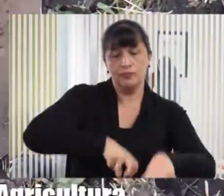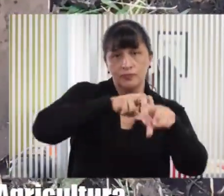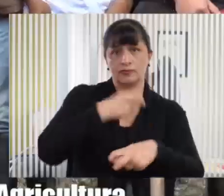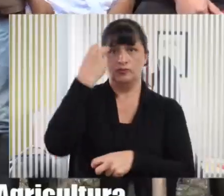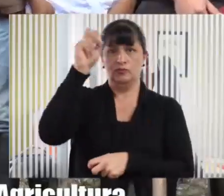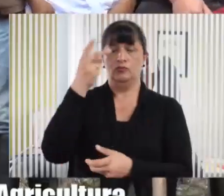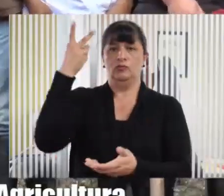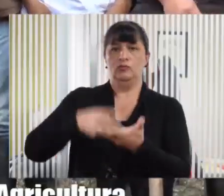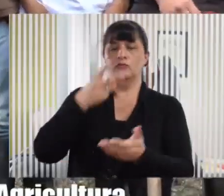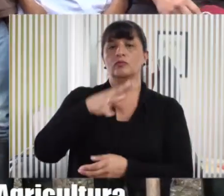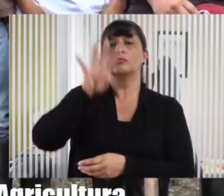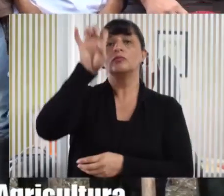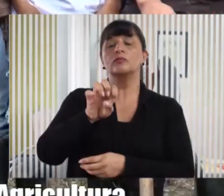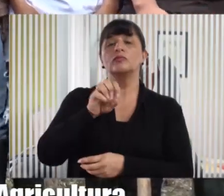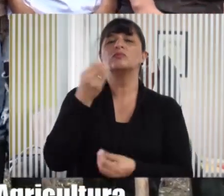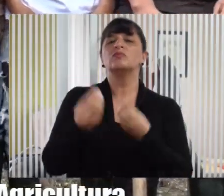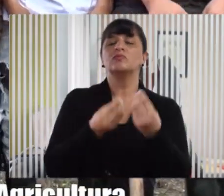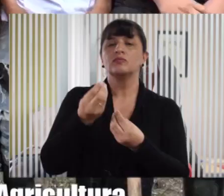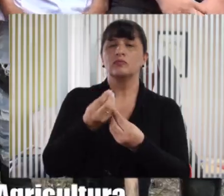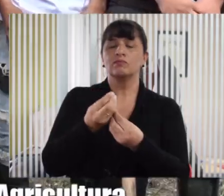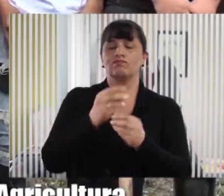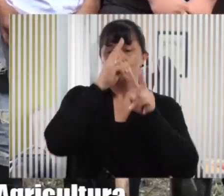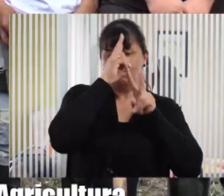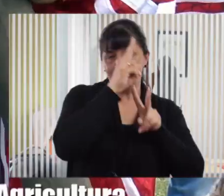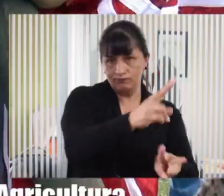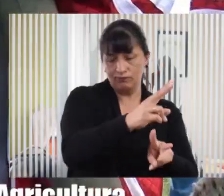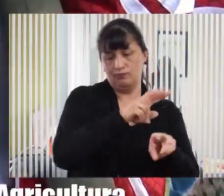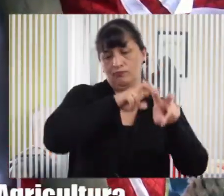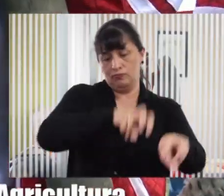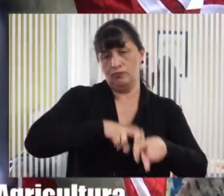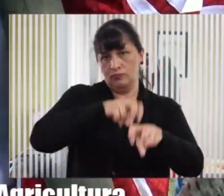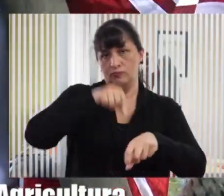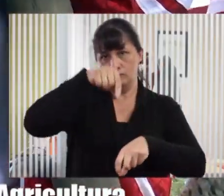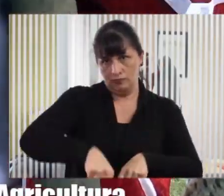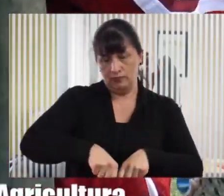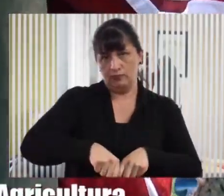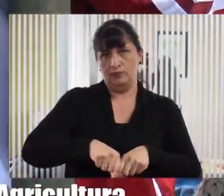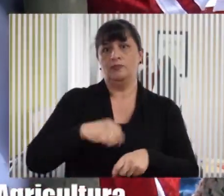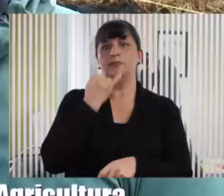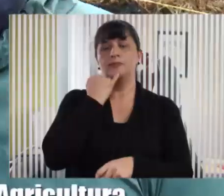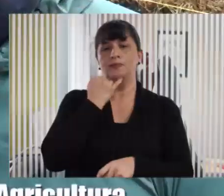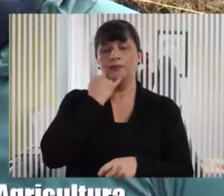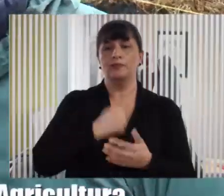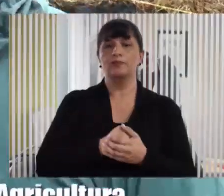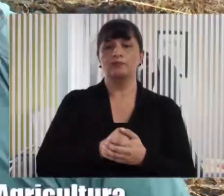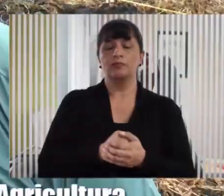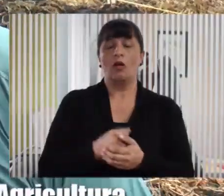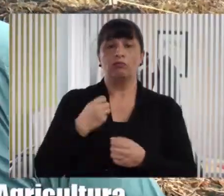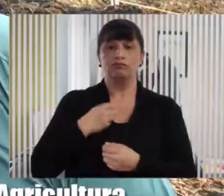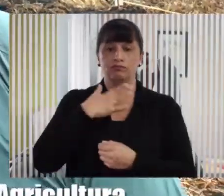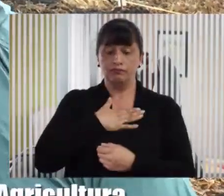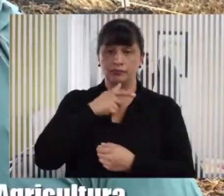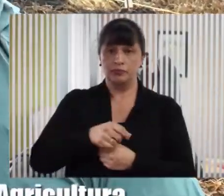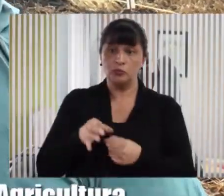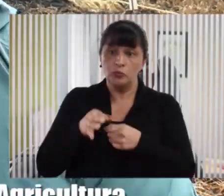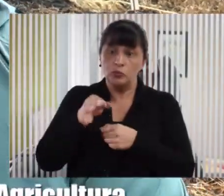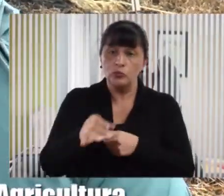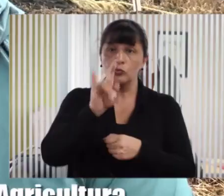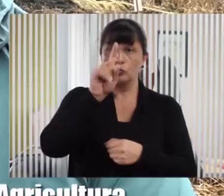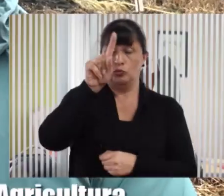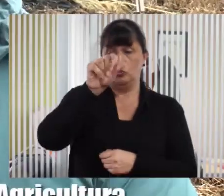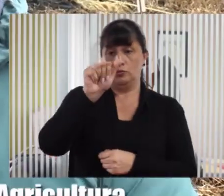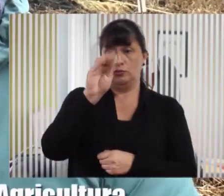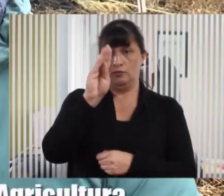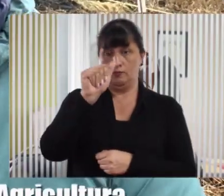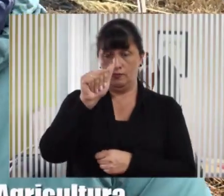Oro 2019, el cual se realiza como homenaje a los cultivadores de papa de nuestro municipio. En esta oportunidad, desde la vereda Usabá, en